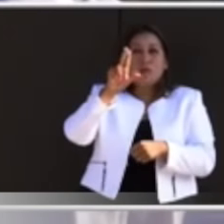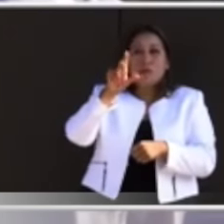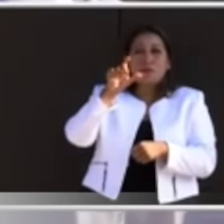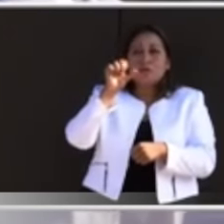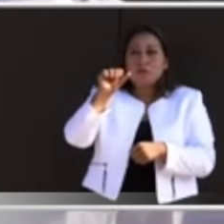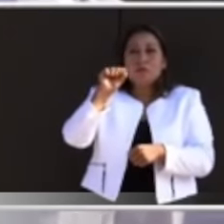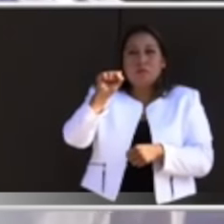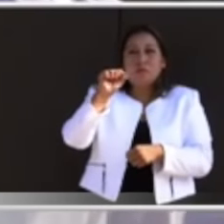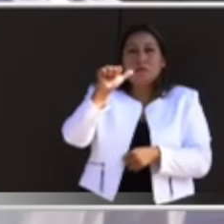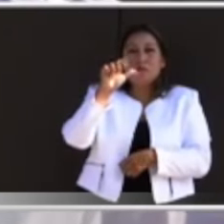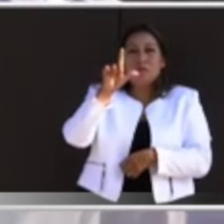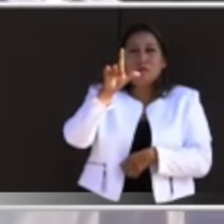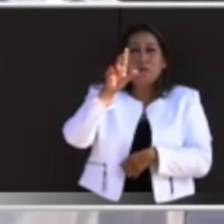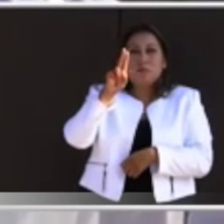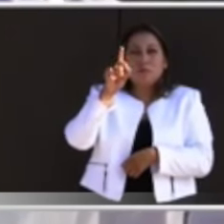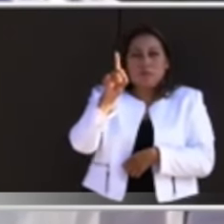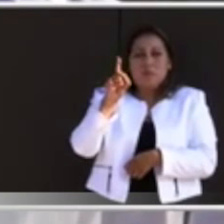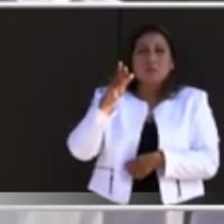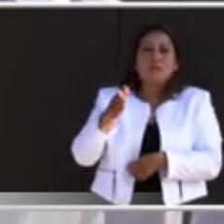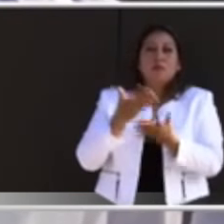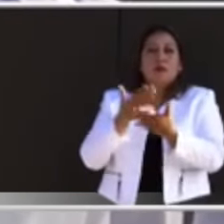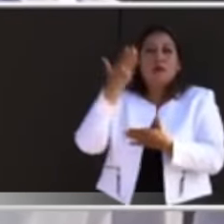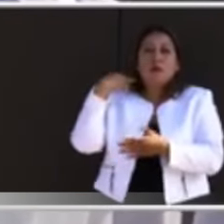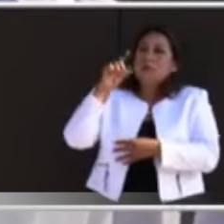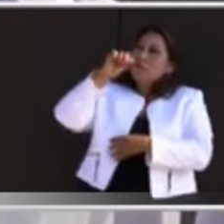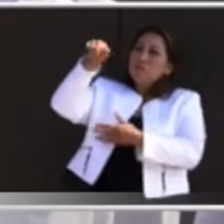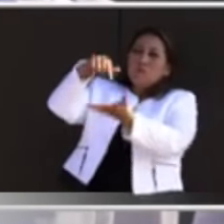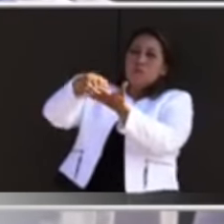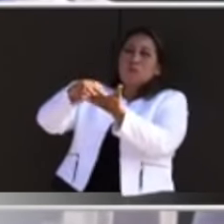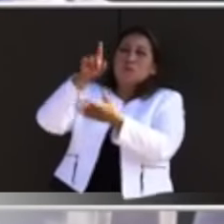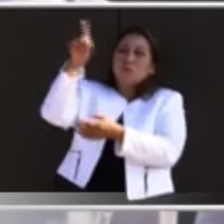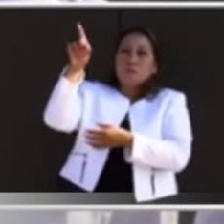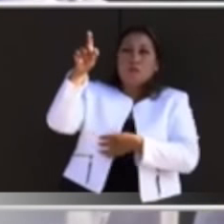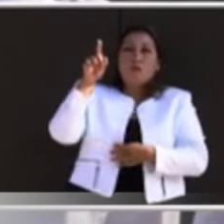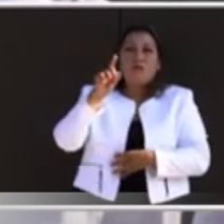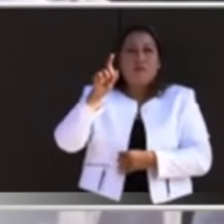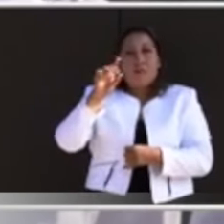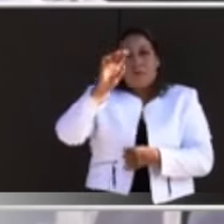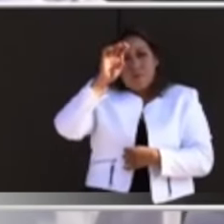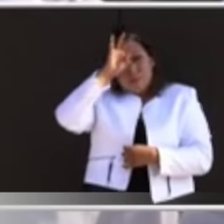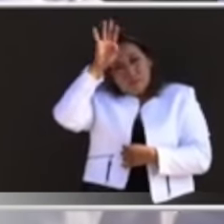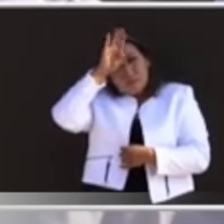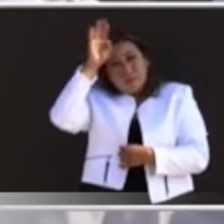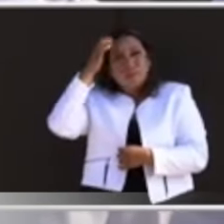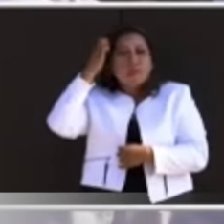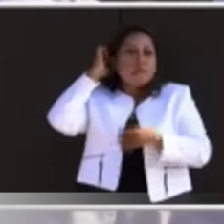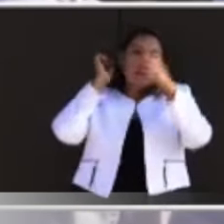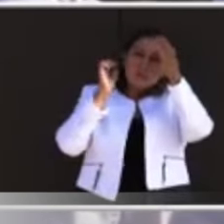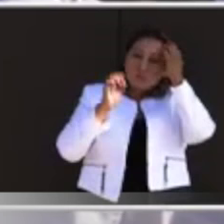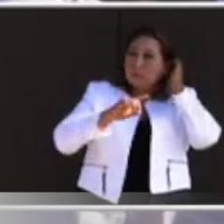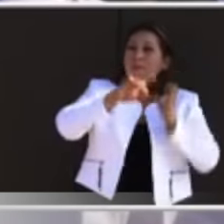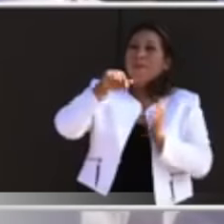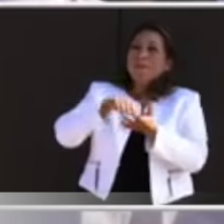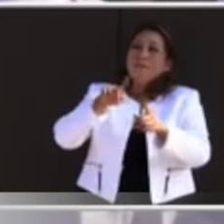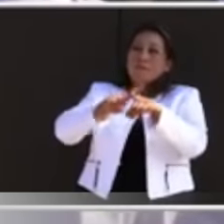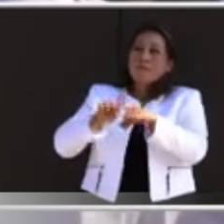en el Reino Unido. Fue diputado local a la legislatura del Estado y fue subdirector de Servicios Médicos